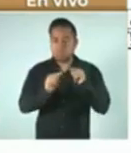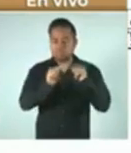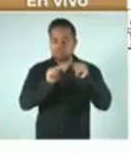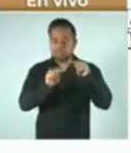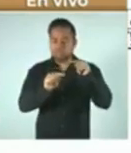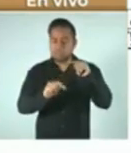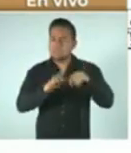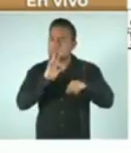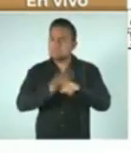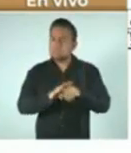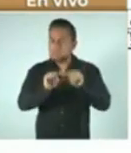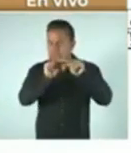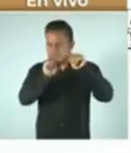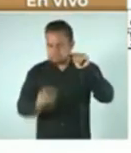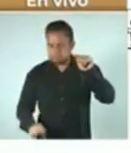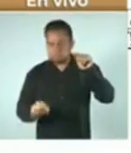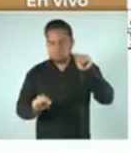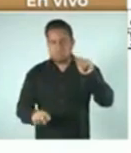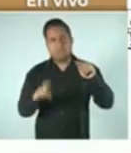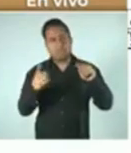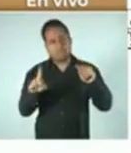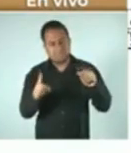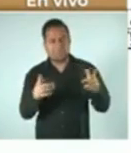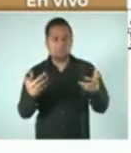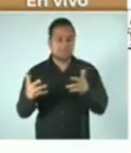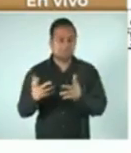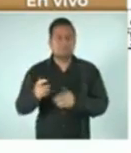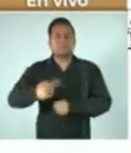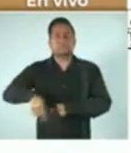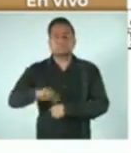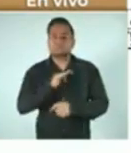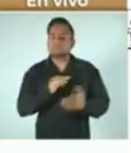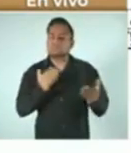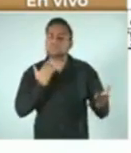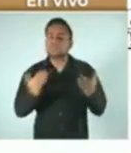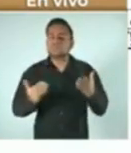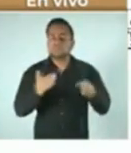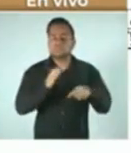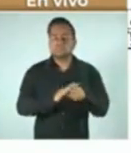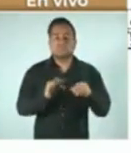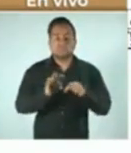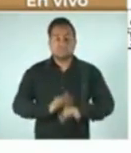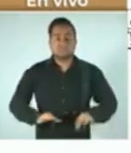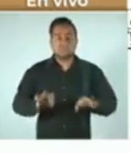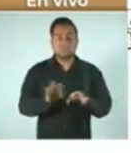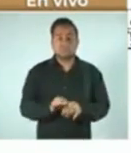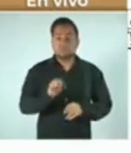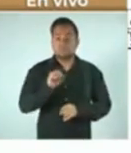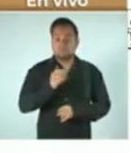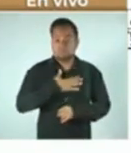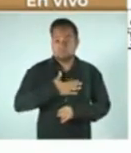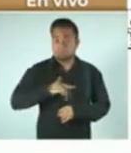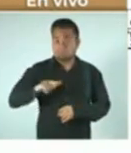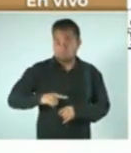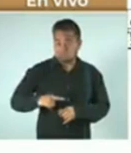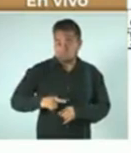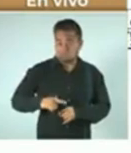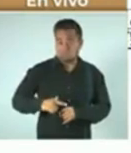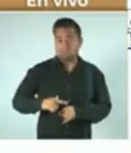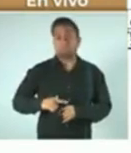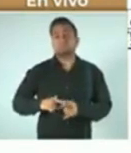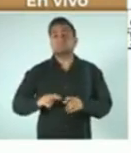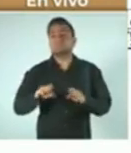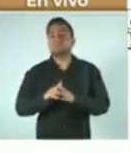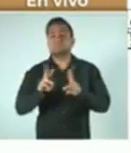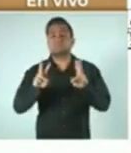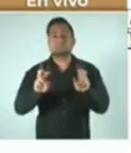más pronunciada a finales del año y tener un comparativo muy importante de esta misma administración en materia de comisión